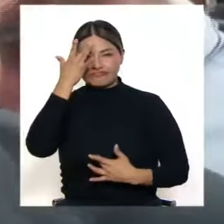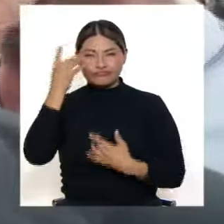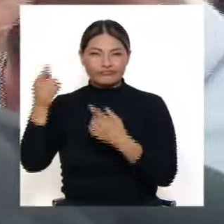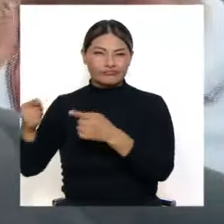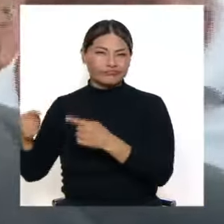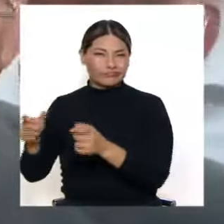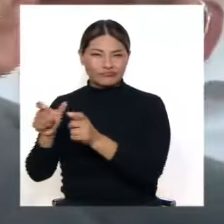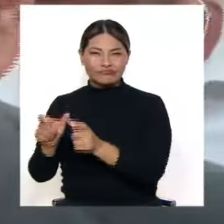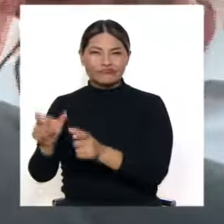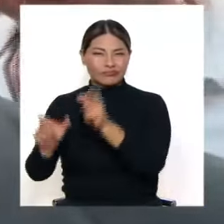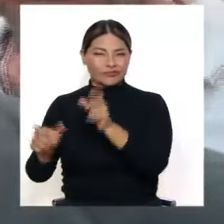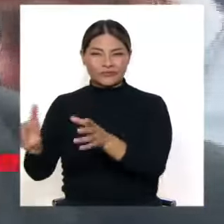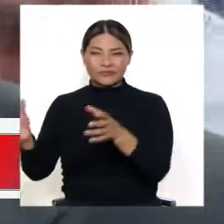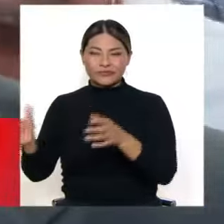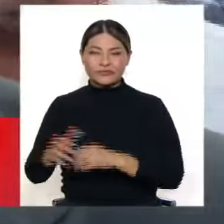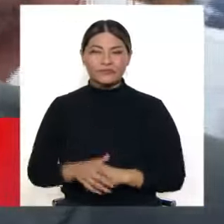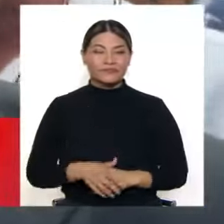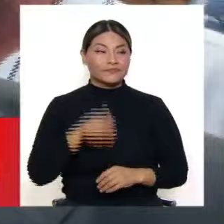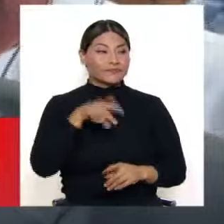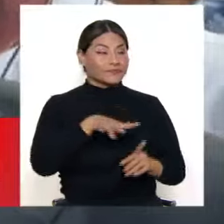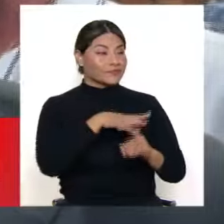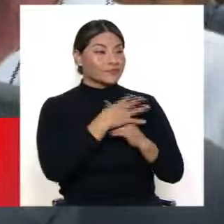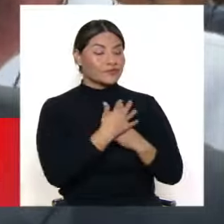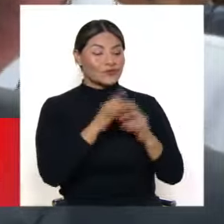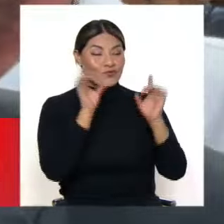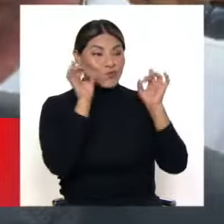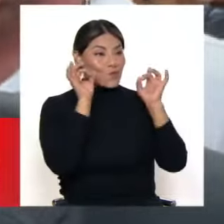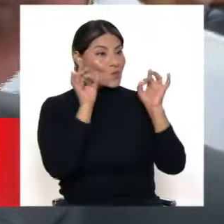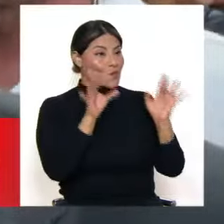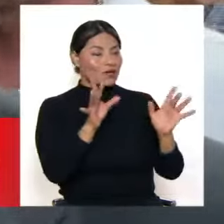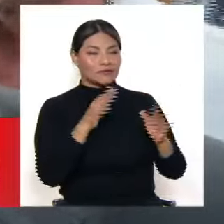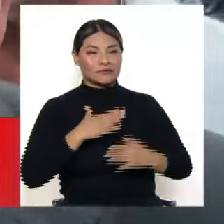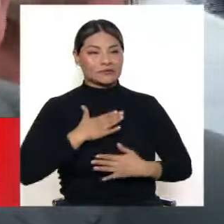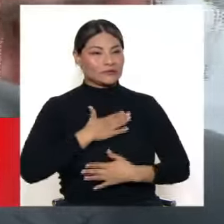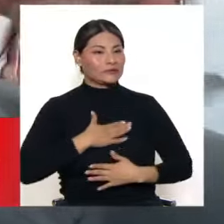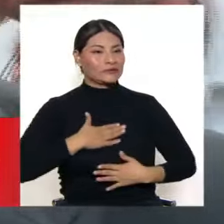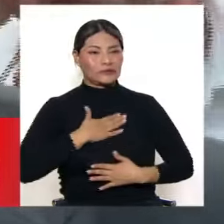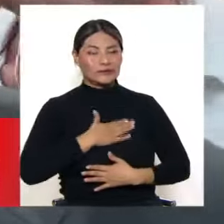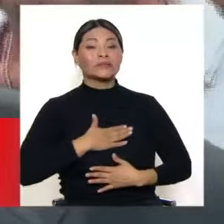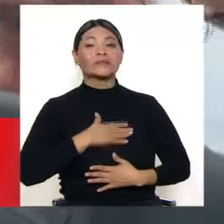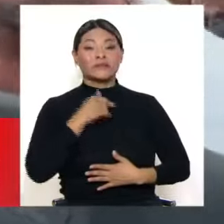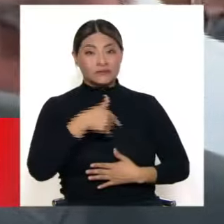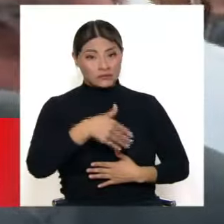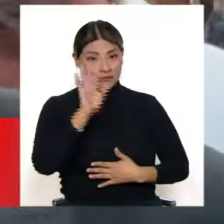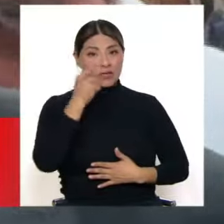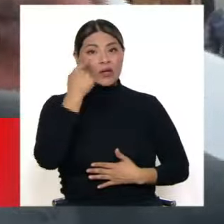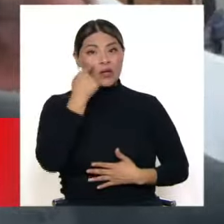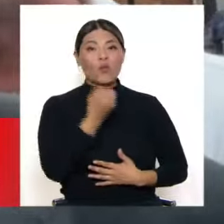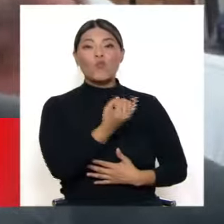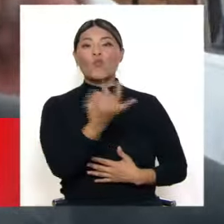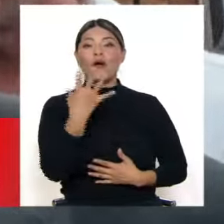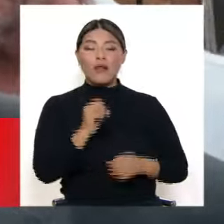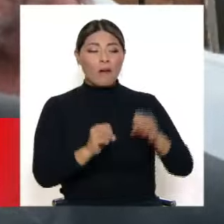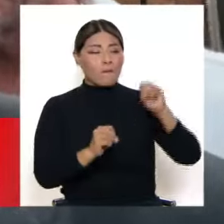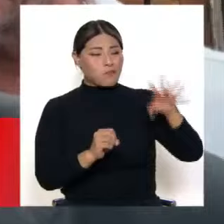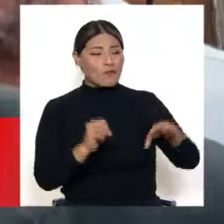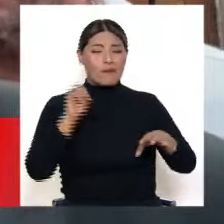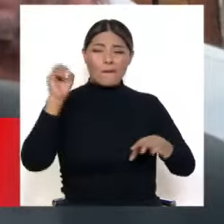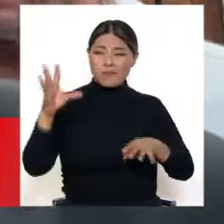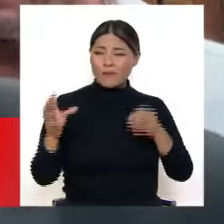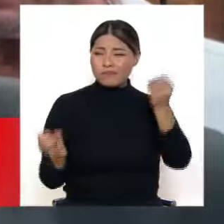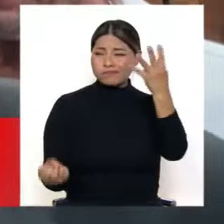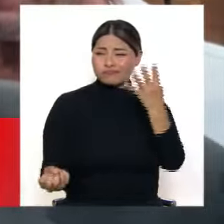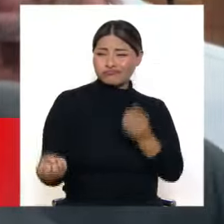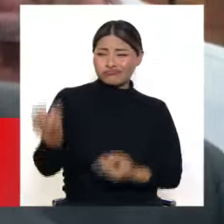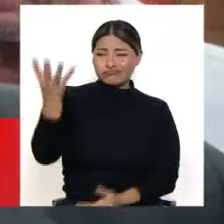heridos la situación es alarmante en par particular porque se han reportado explosiones similares en